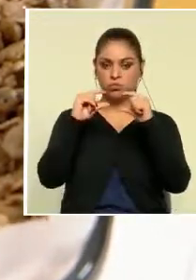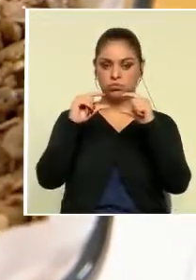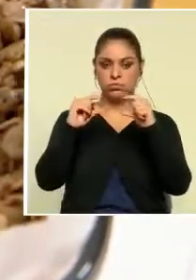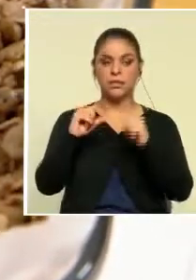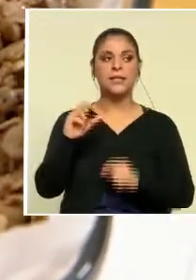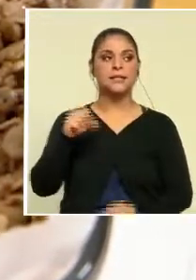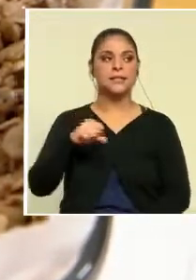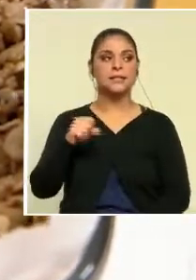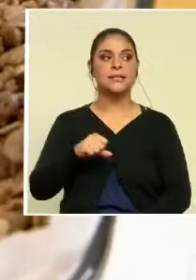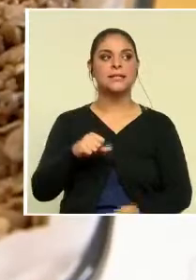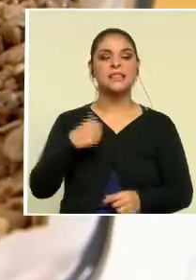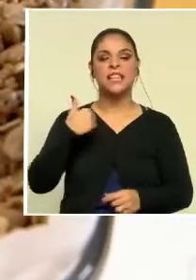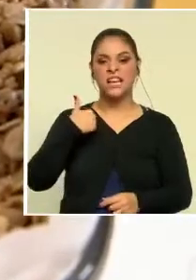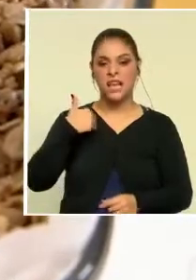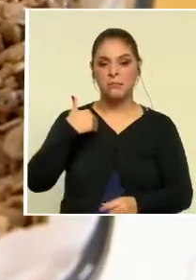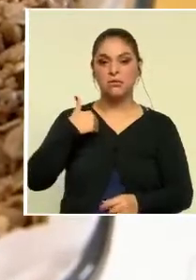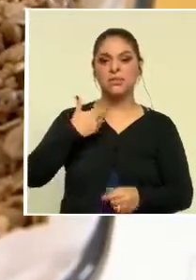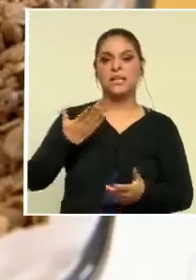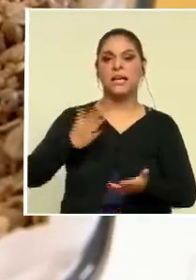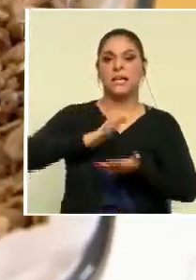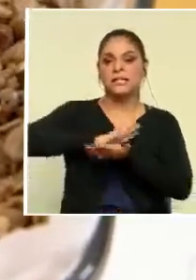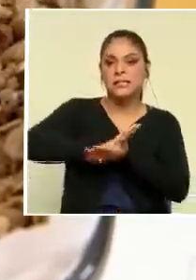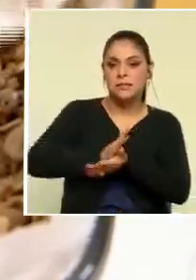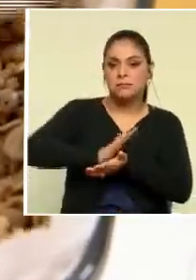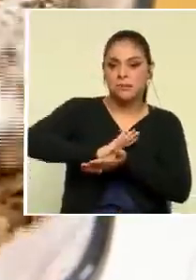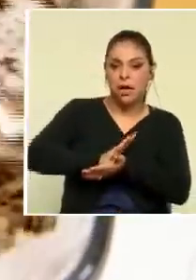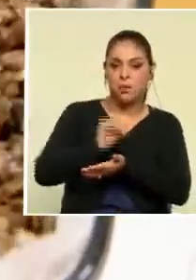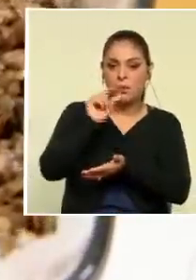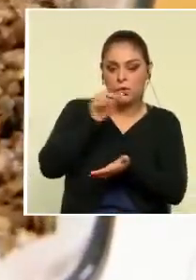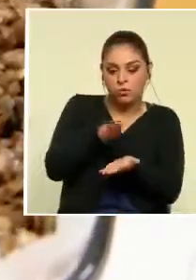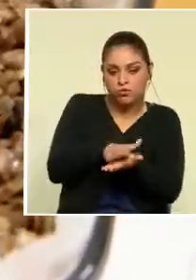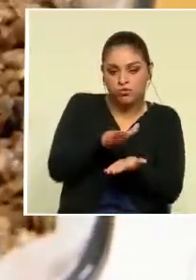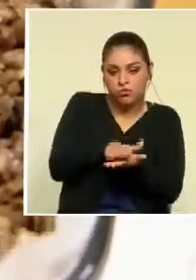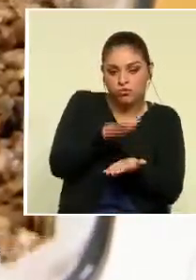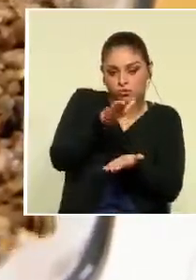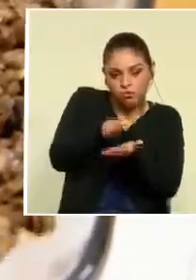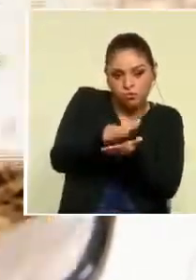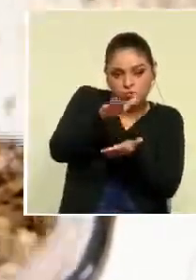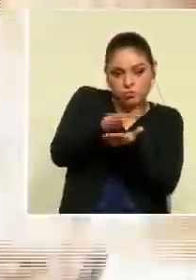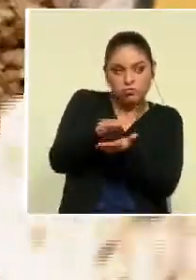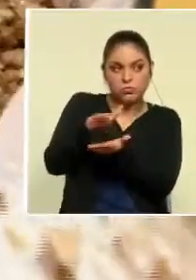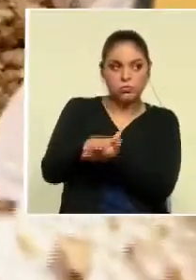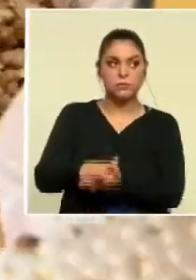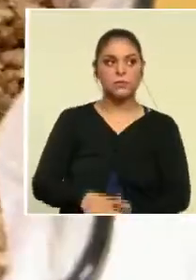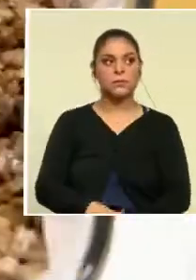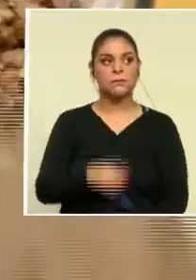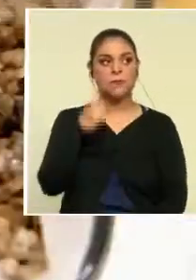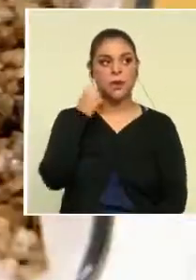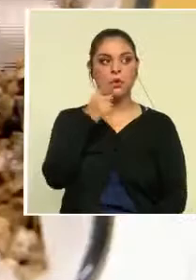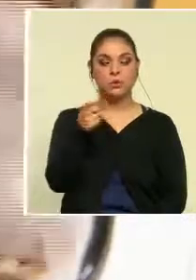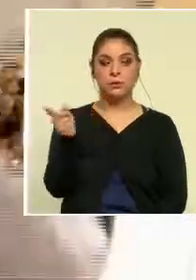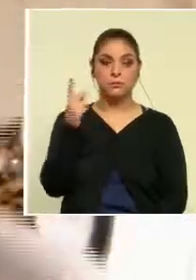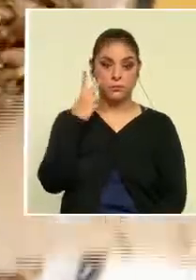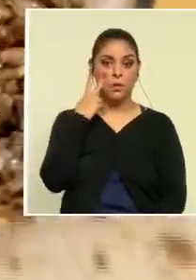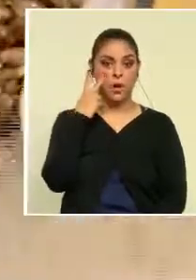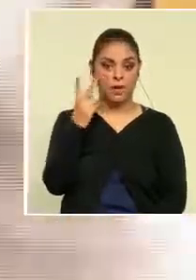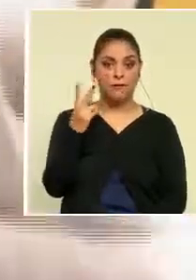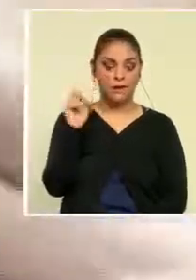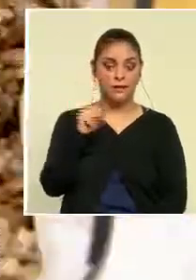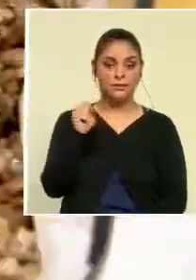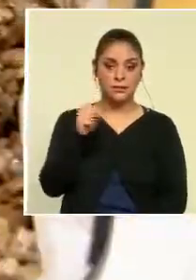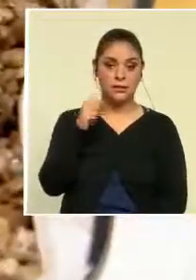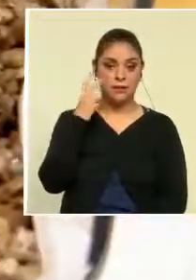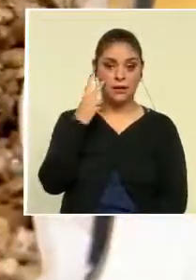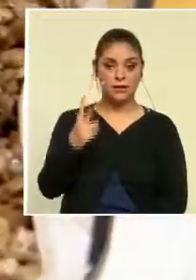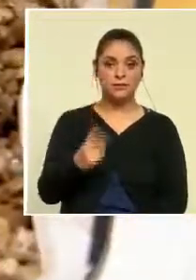y tenemos que street un poquito vamos a ver ahí pueden observar si pueden observar verdad